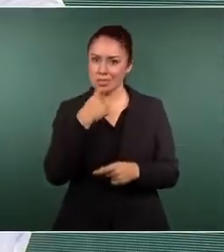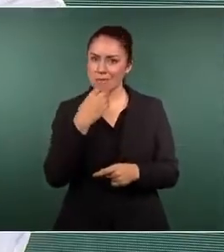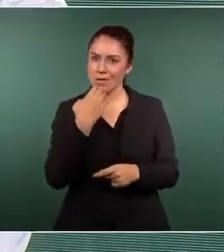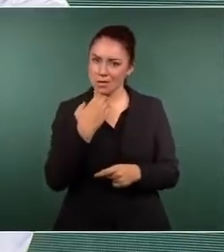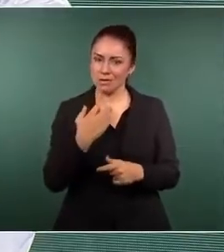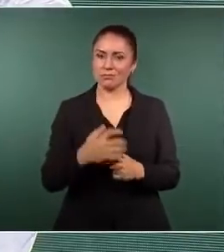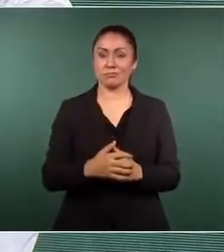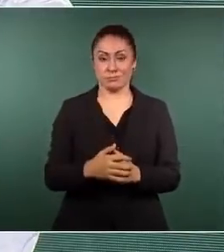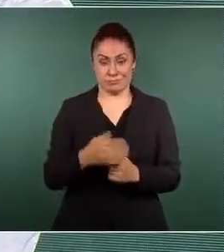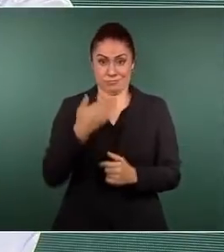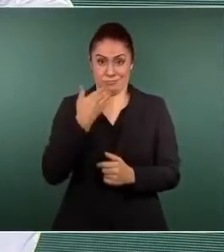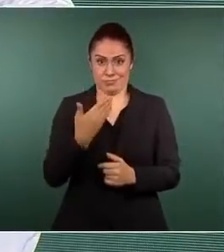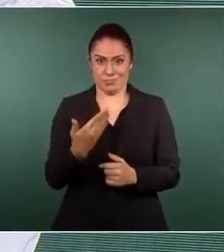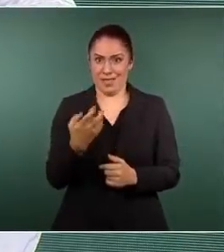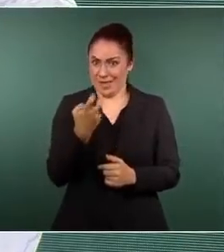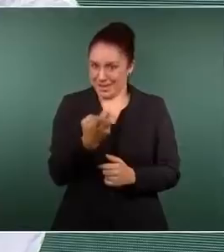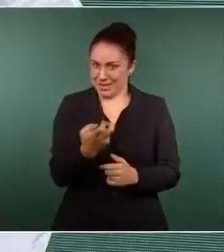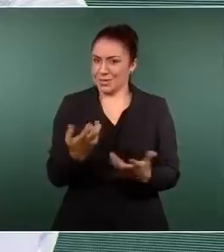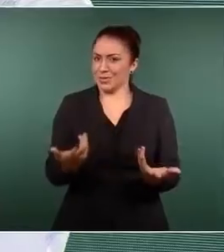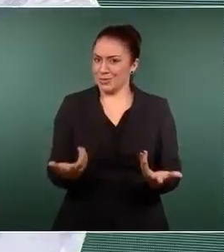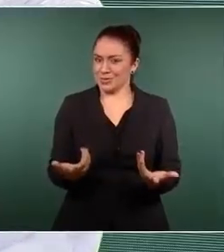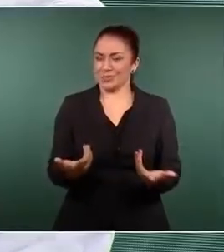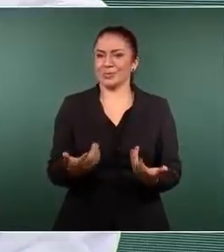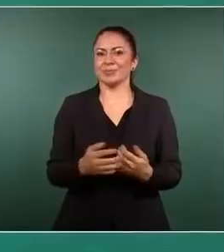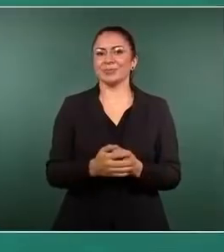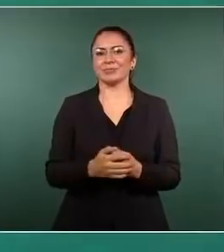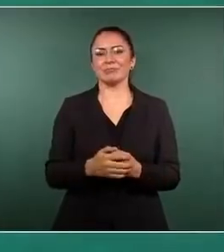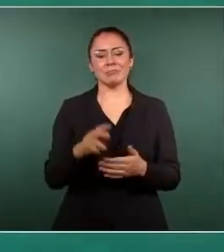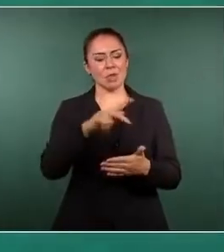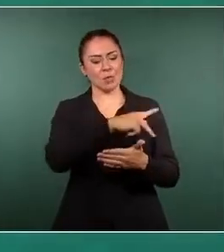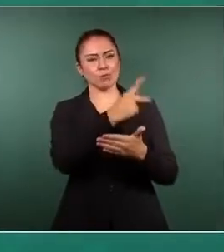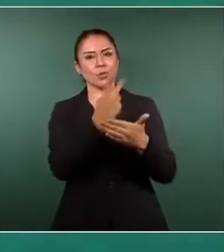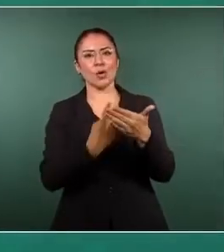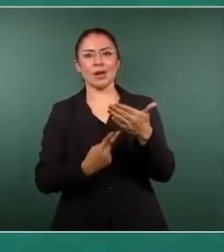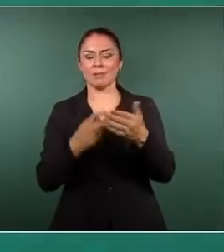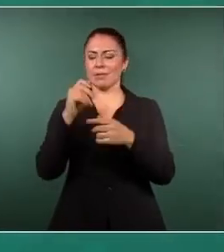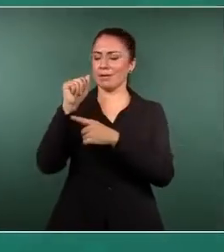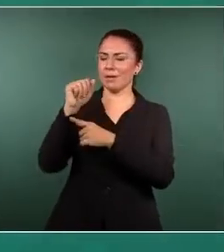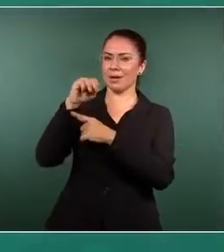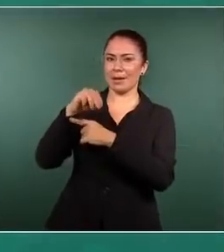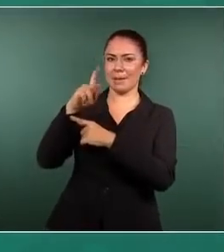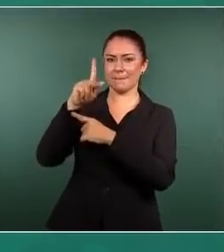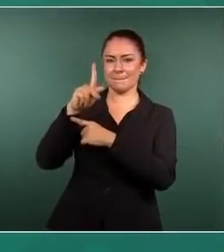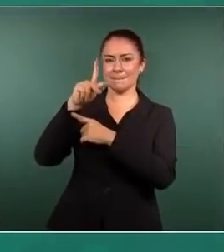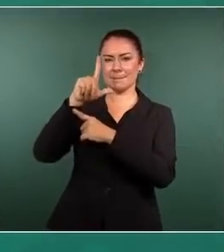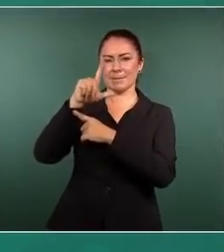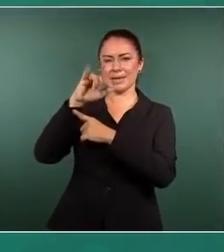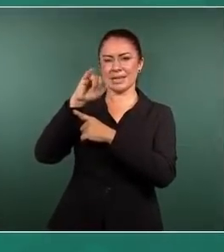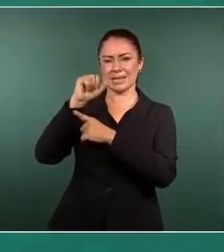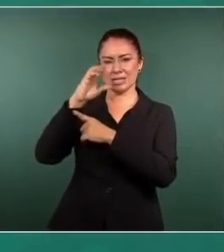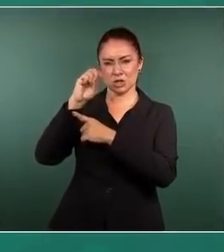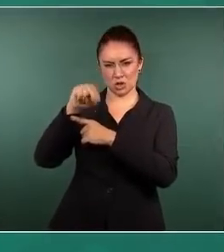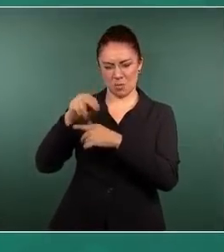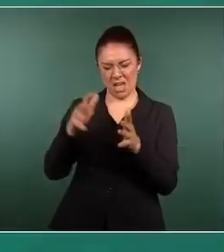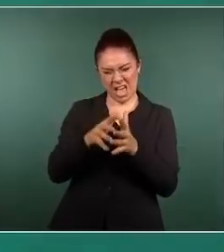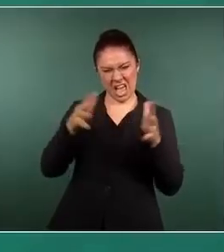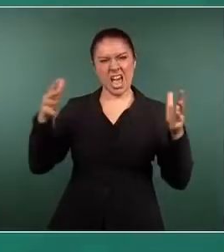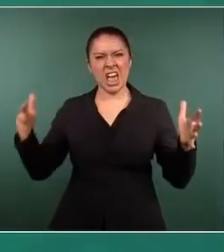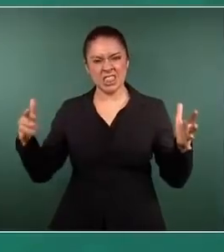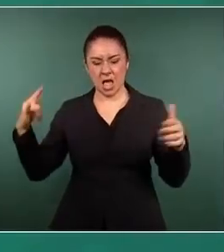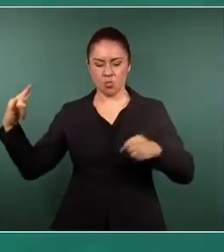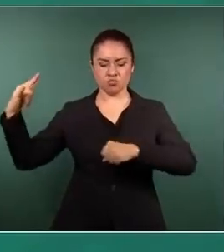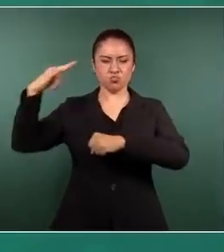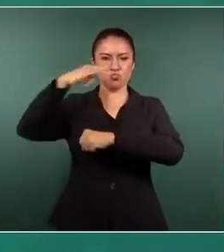acompañarse de un programa de ampliación del aeropuerto de tepic